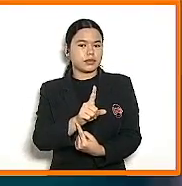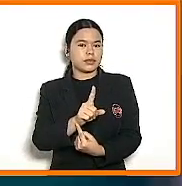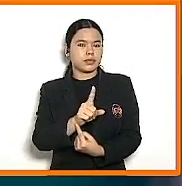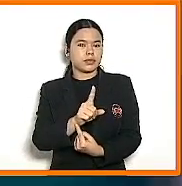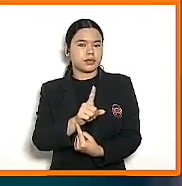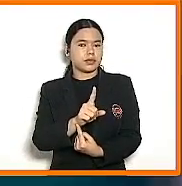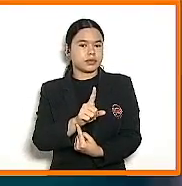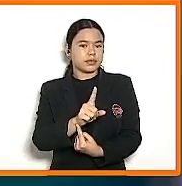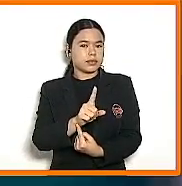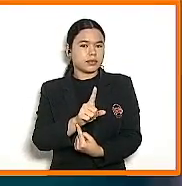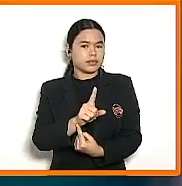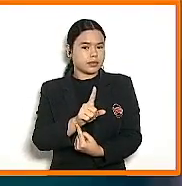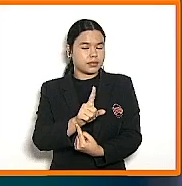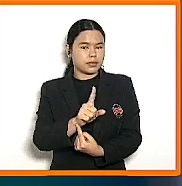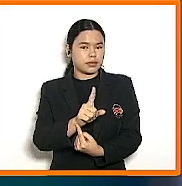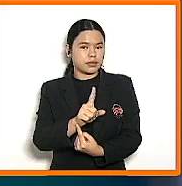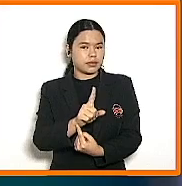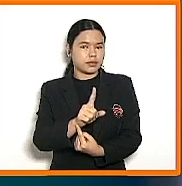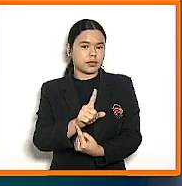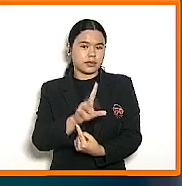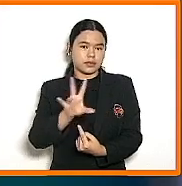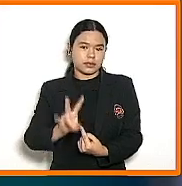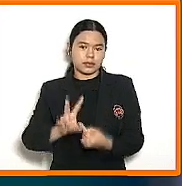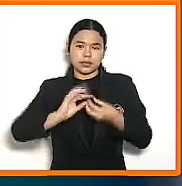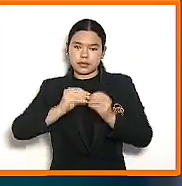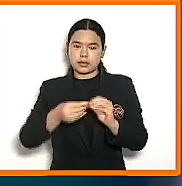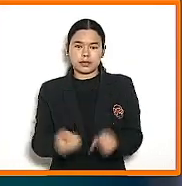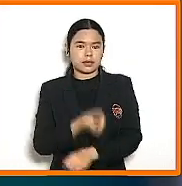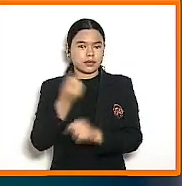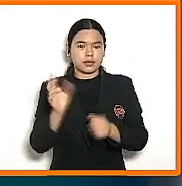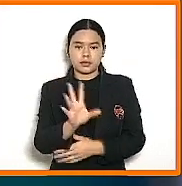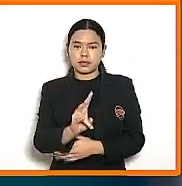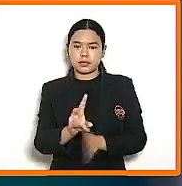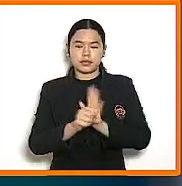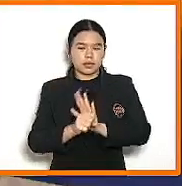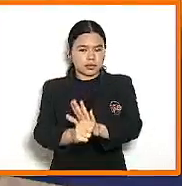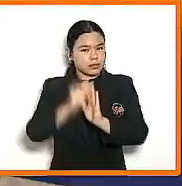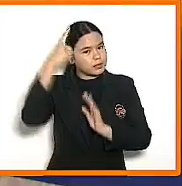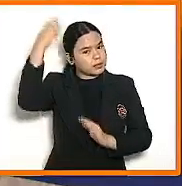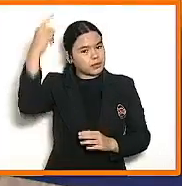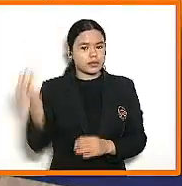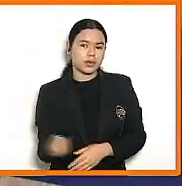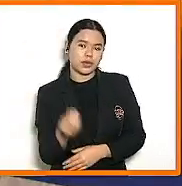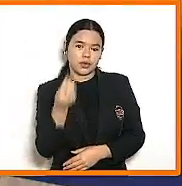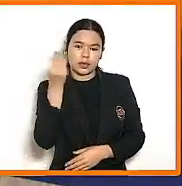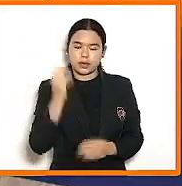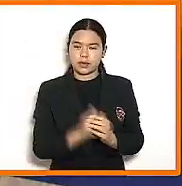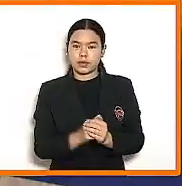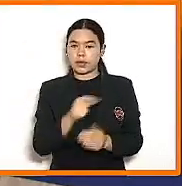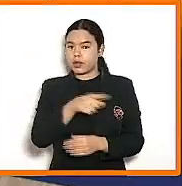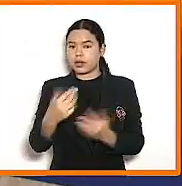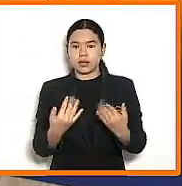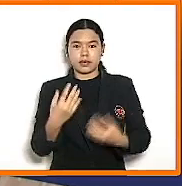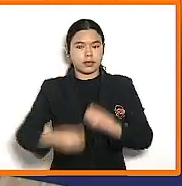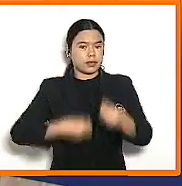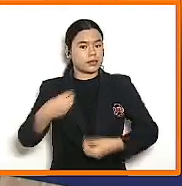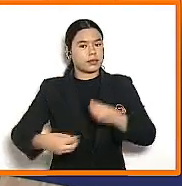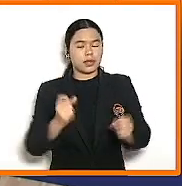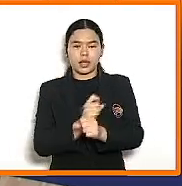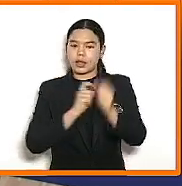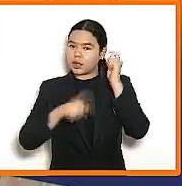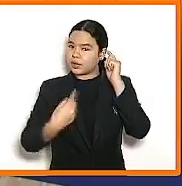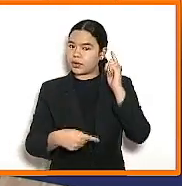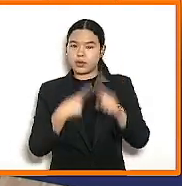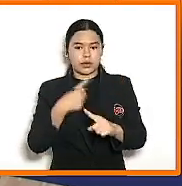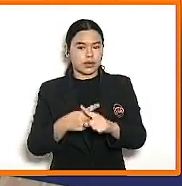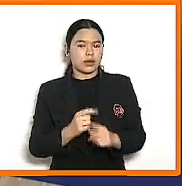dígito. Este es el 7, número favorecido 17, con su símbolo de sueños joven. Si estás esperando conocer la esfera favorecida